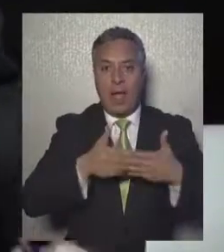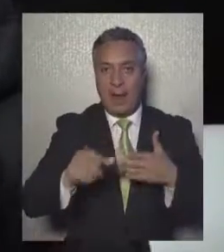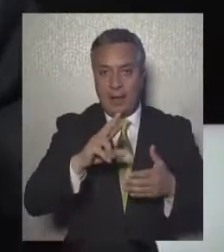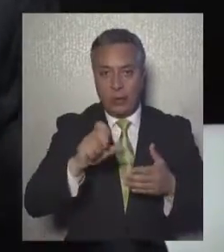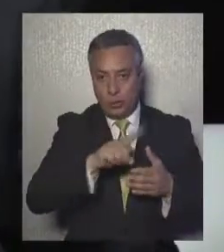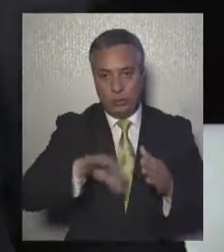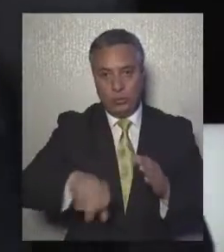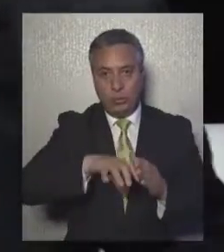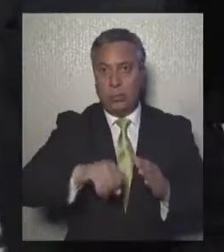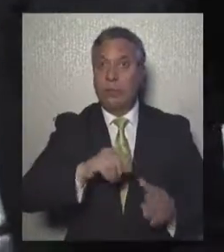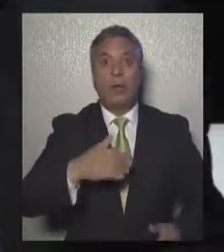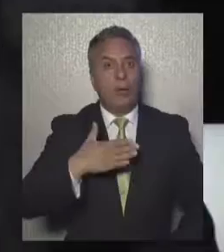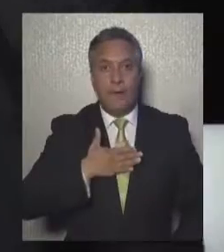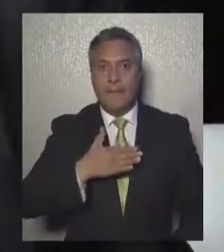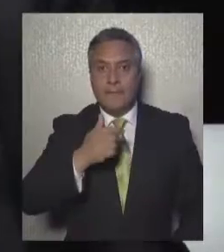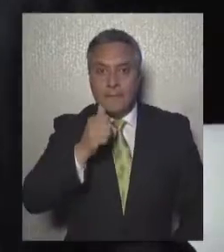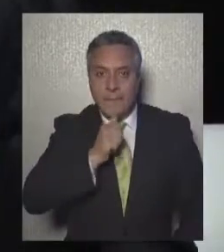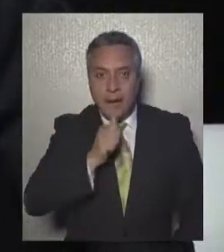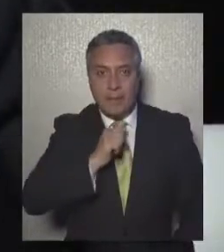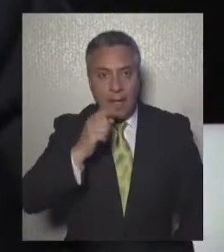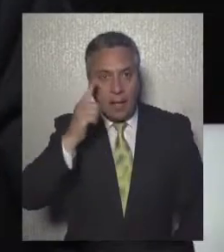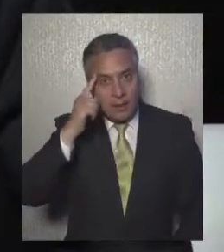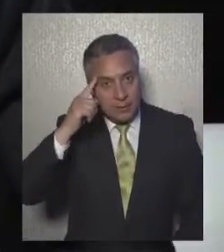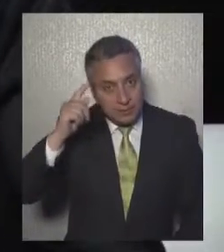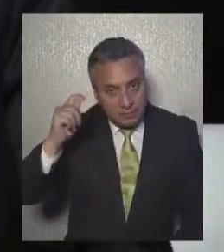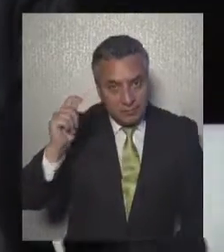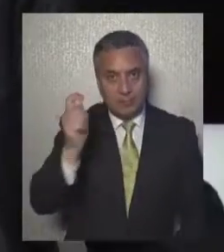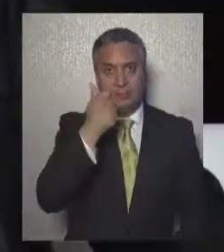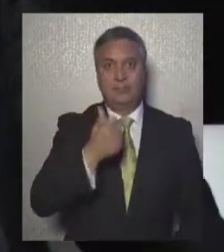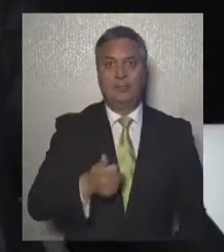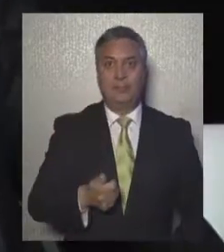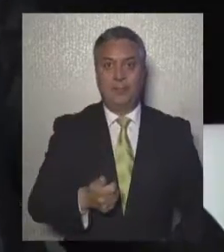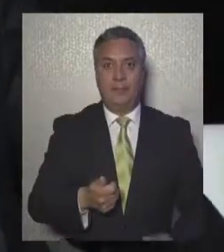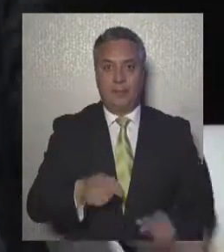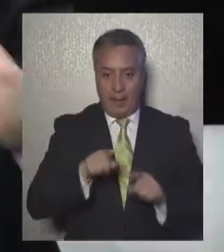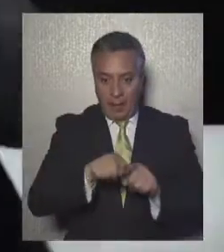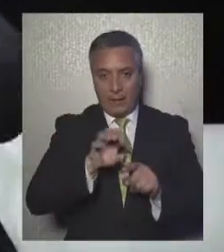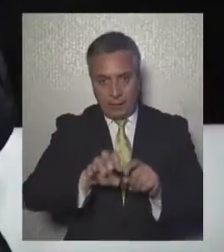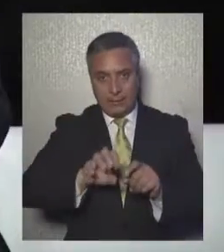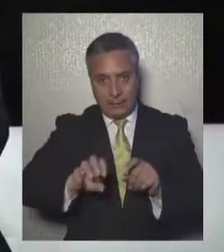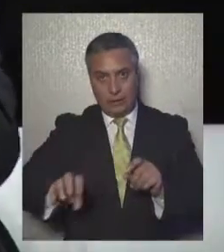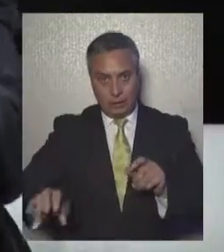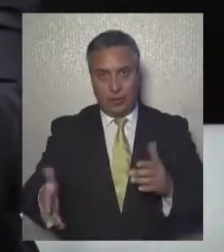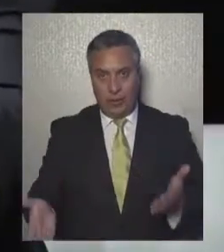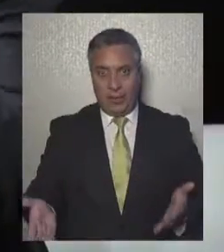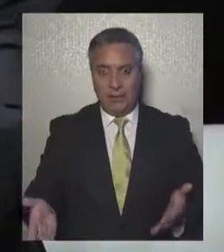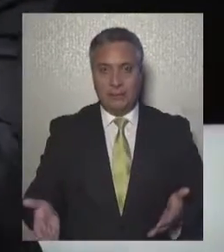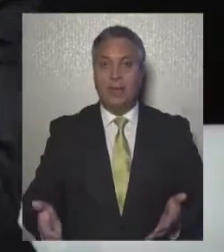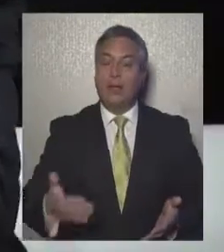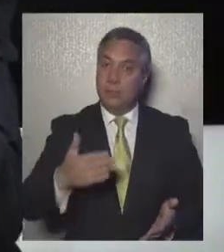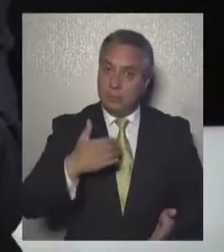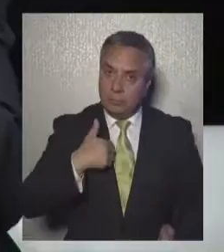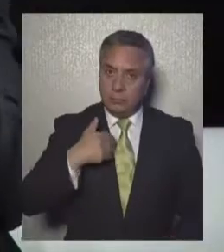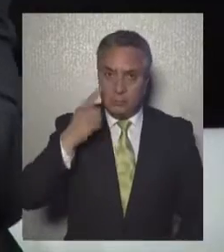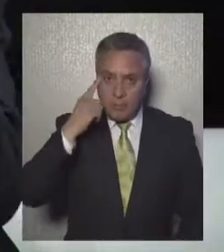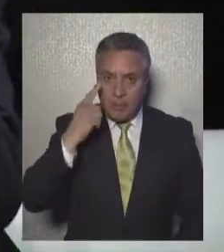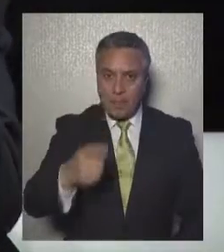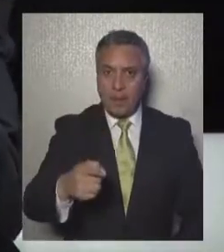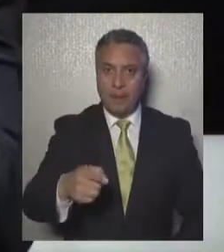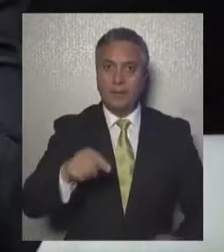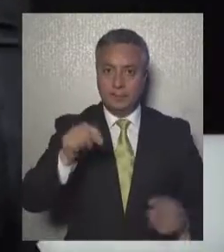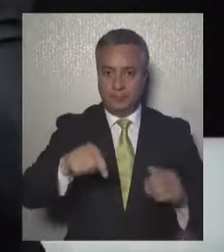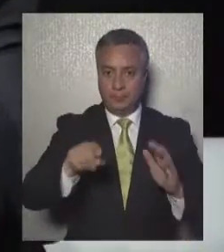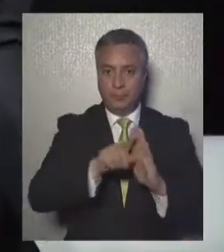no fuimos capaces de innovar incluso en esos sectores. Y por lo tanto, cuando uno considera la caída de productividad